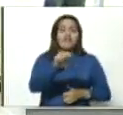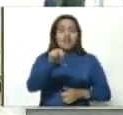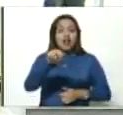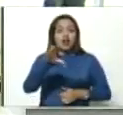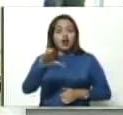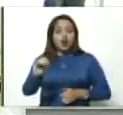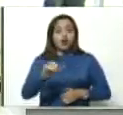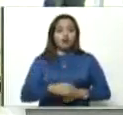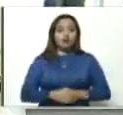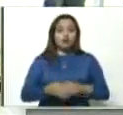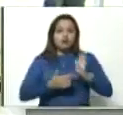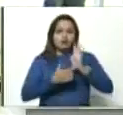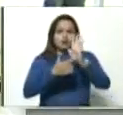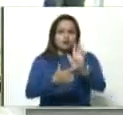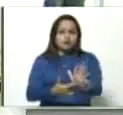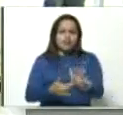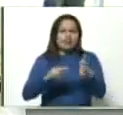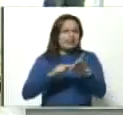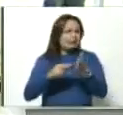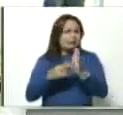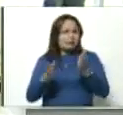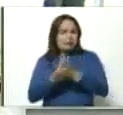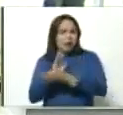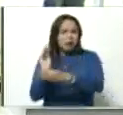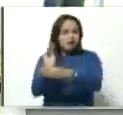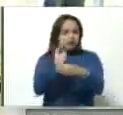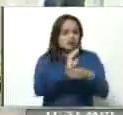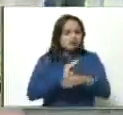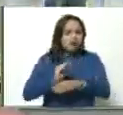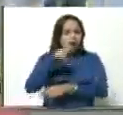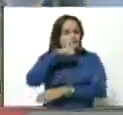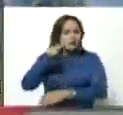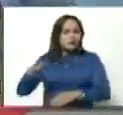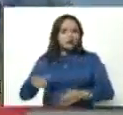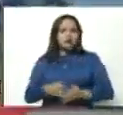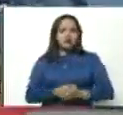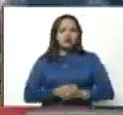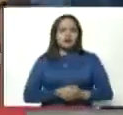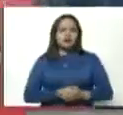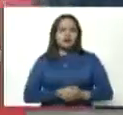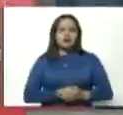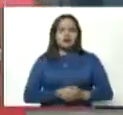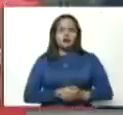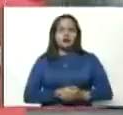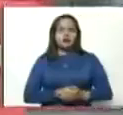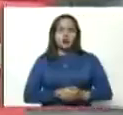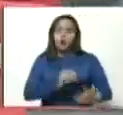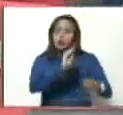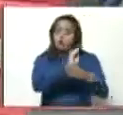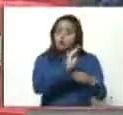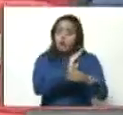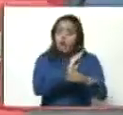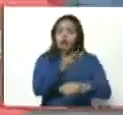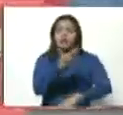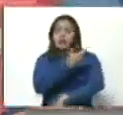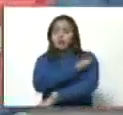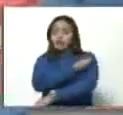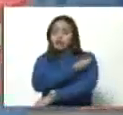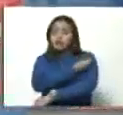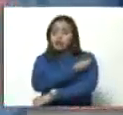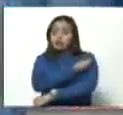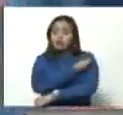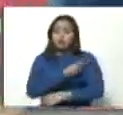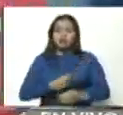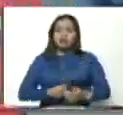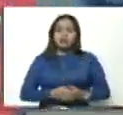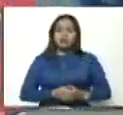significa proteger a las personas, no solamente con la reina de la prevención, que son las vacunas, ¿verdad?